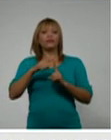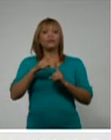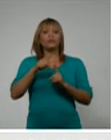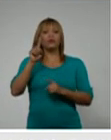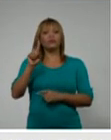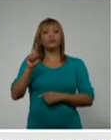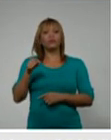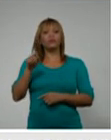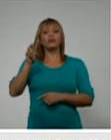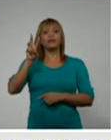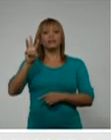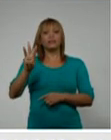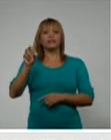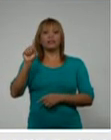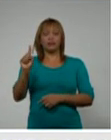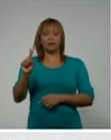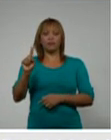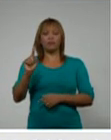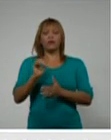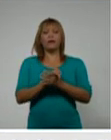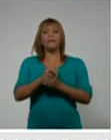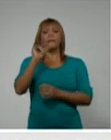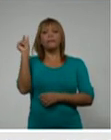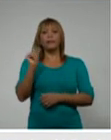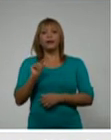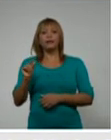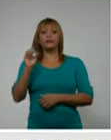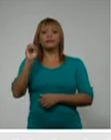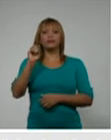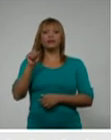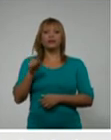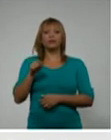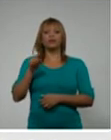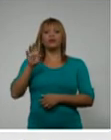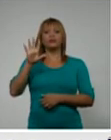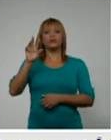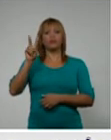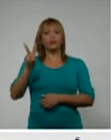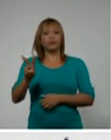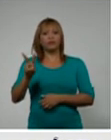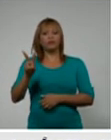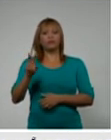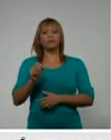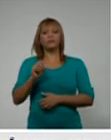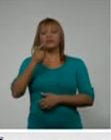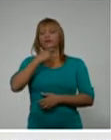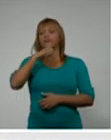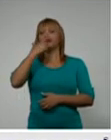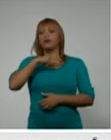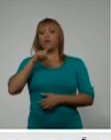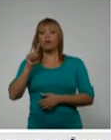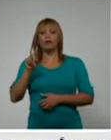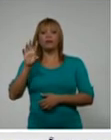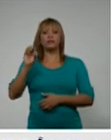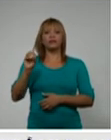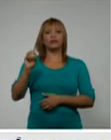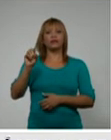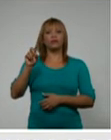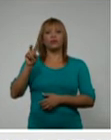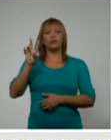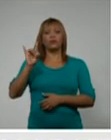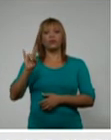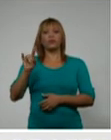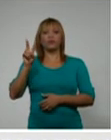1,31, Mayabeque 0,52, Ciego de Ávila 0,92,